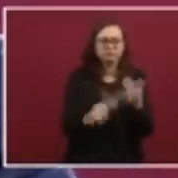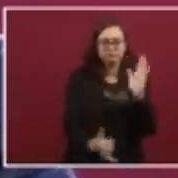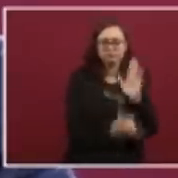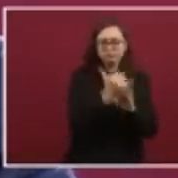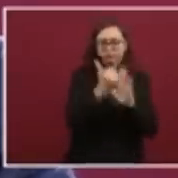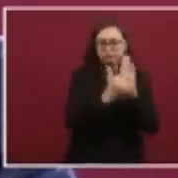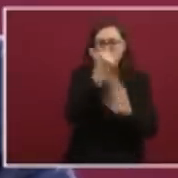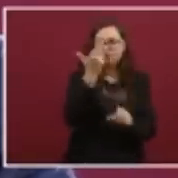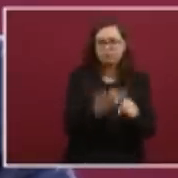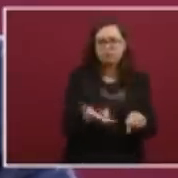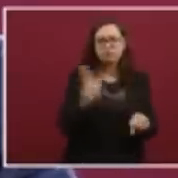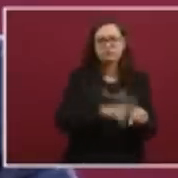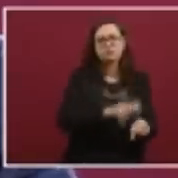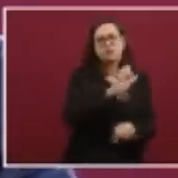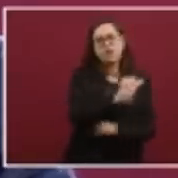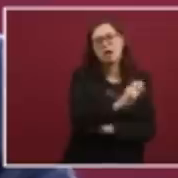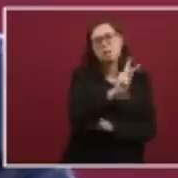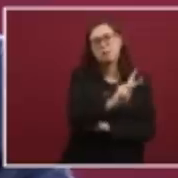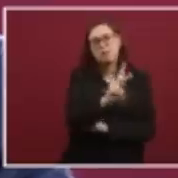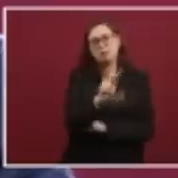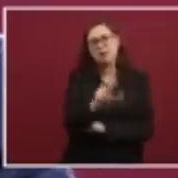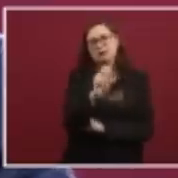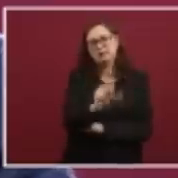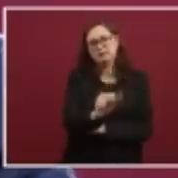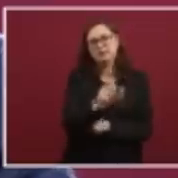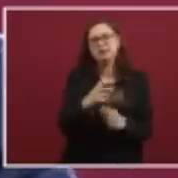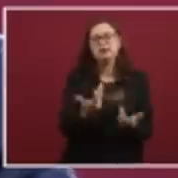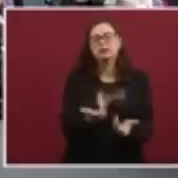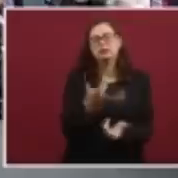las famosas APPs, que tuvieron que